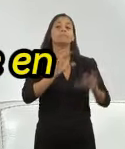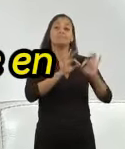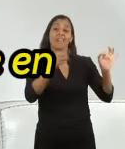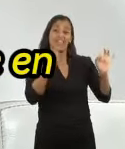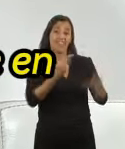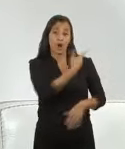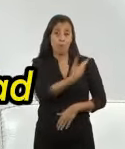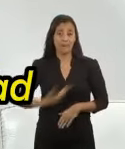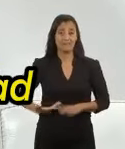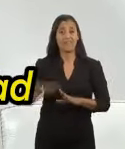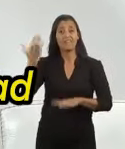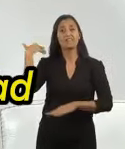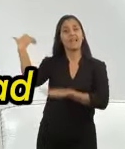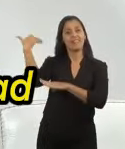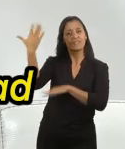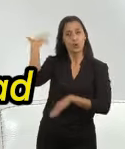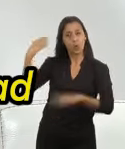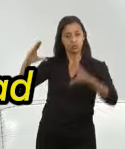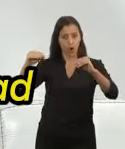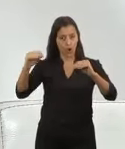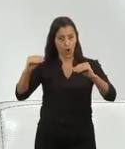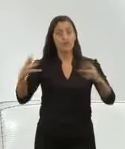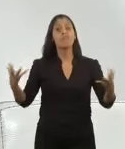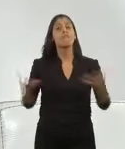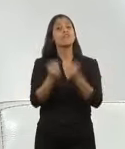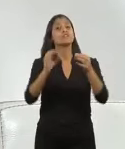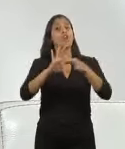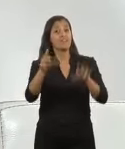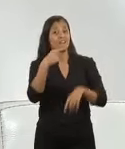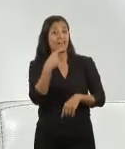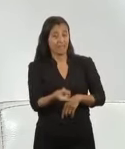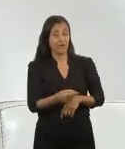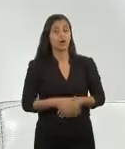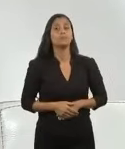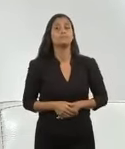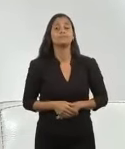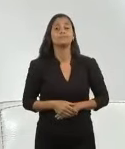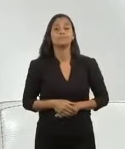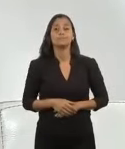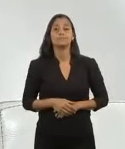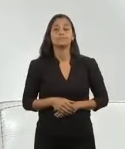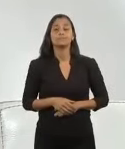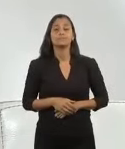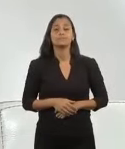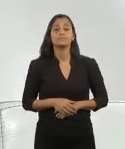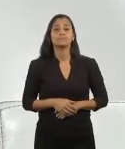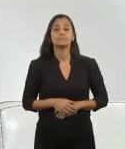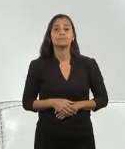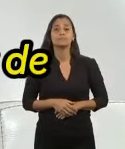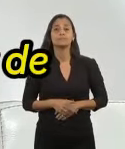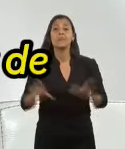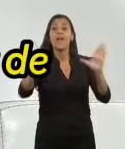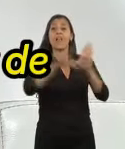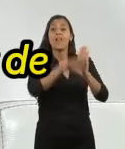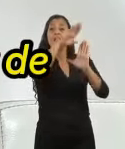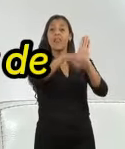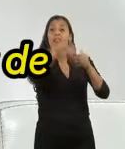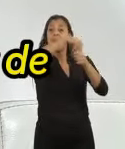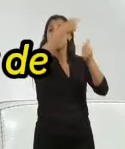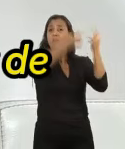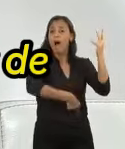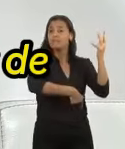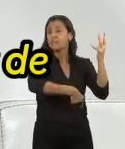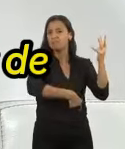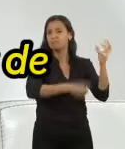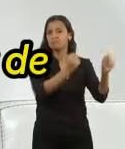presidente en su discurso de anoche en la fundación Libertad en uno de sus tramos dijo tiren la ley bases igual vamos a